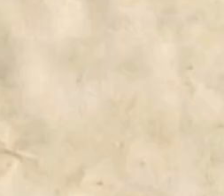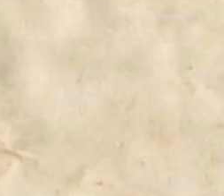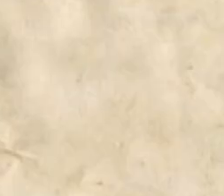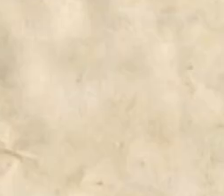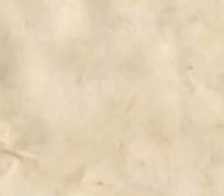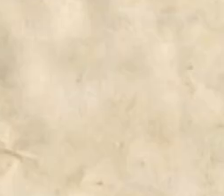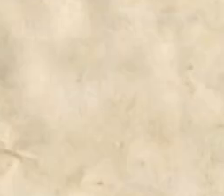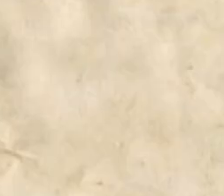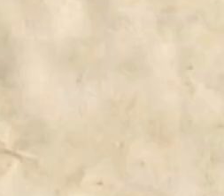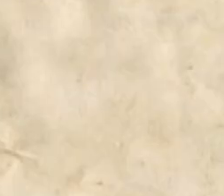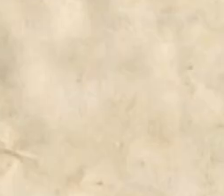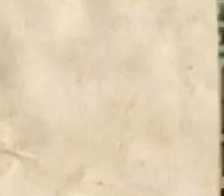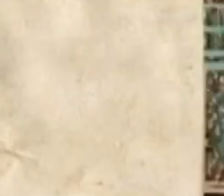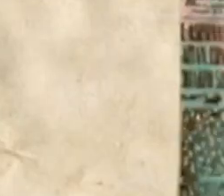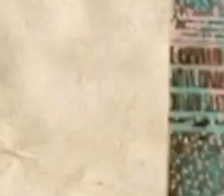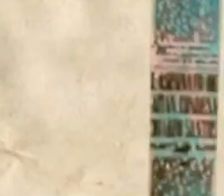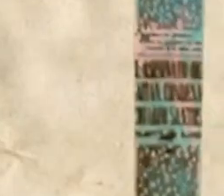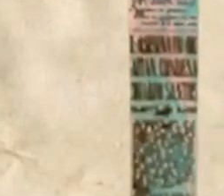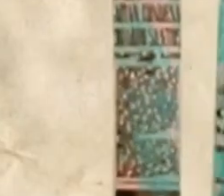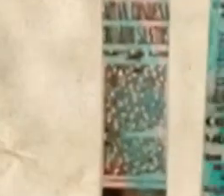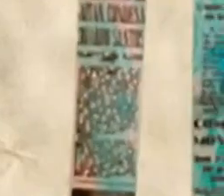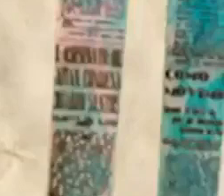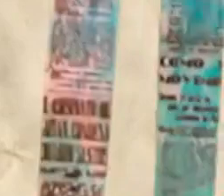La violencia llegó a Mompox